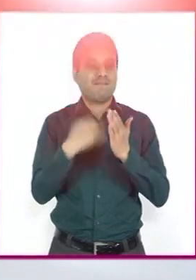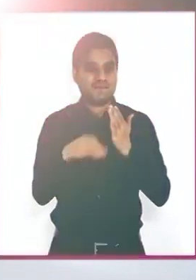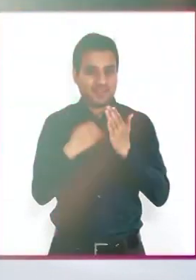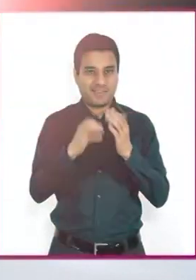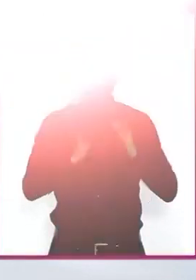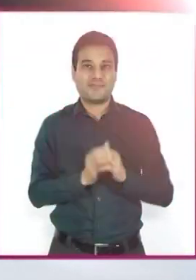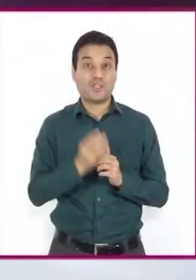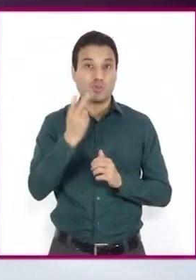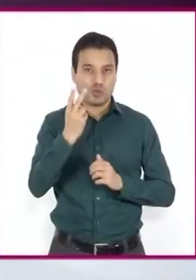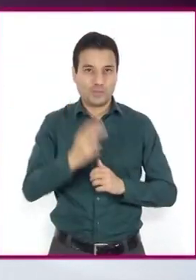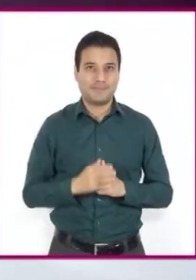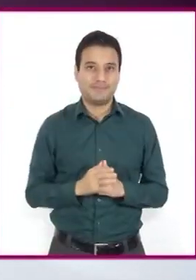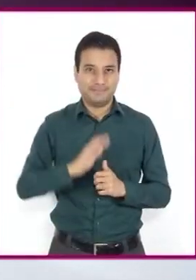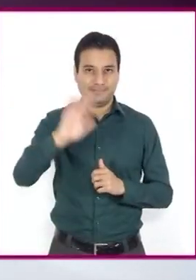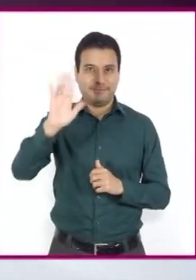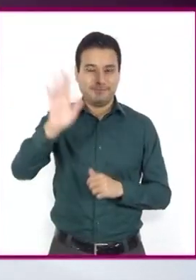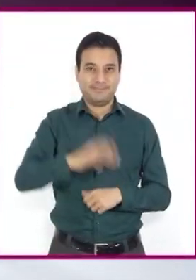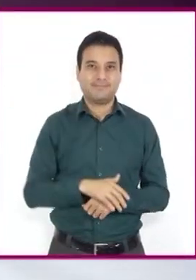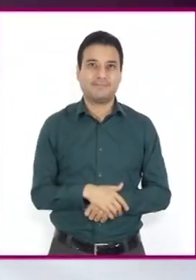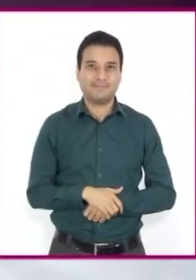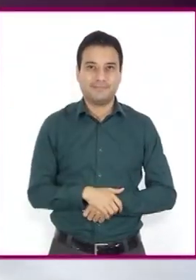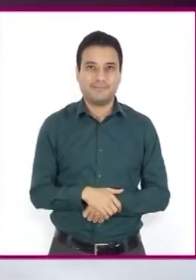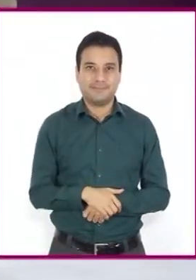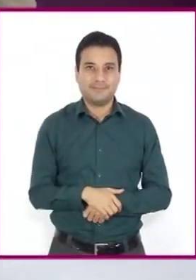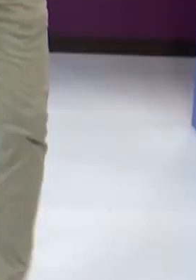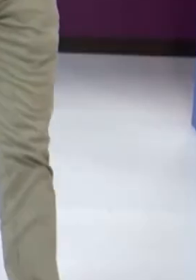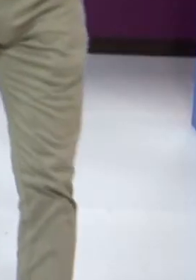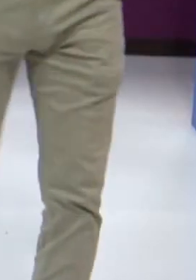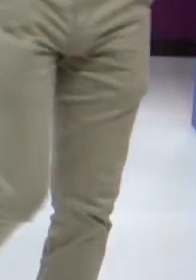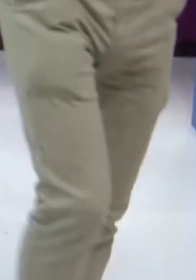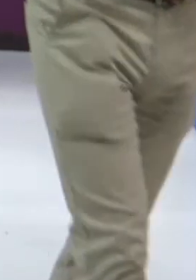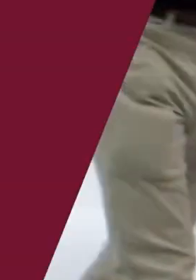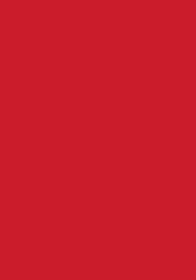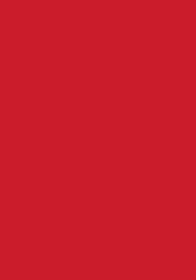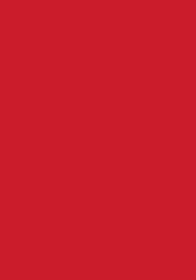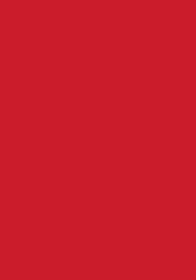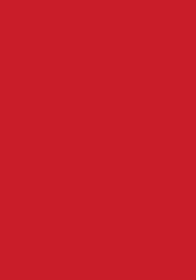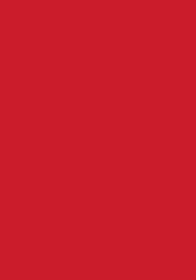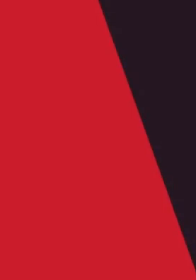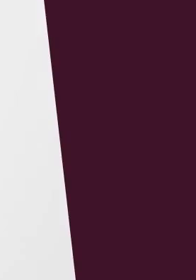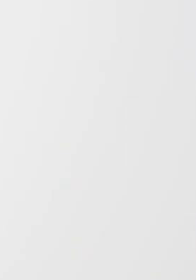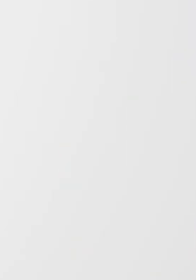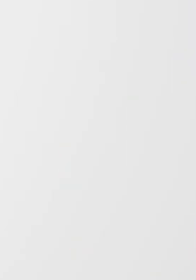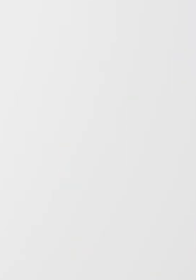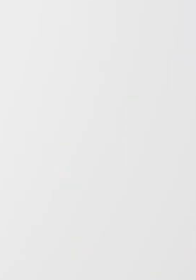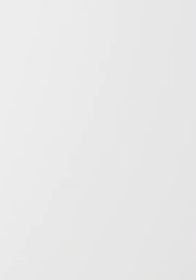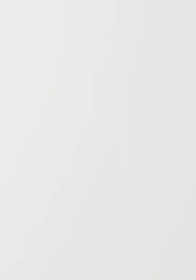mucho por explorar. ¡Hasta pronto! ¡Hasta pronto!